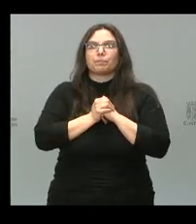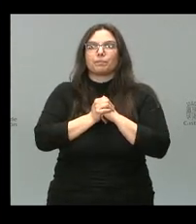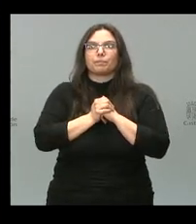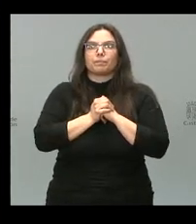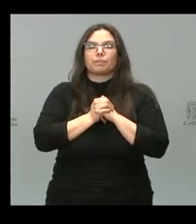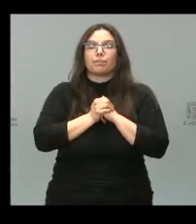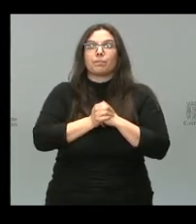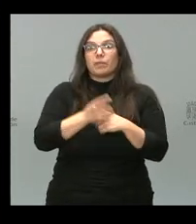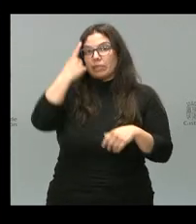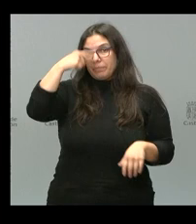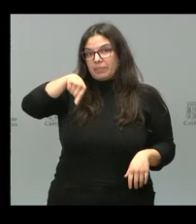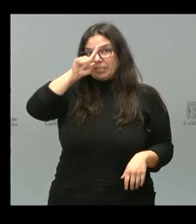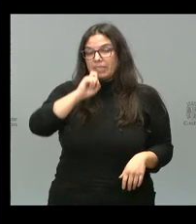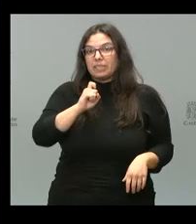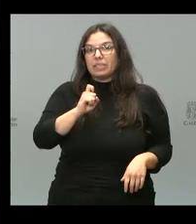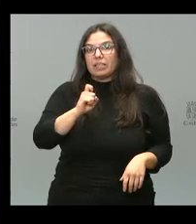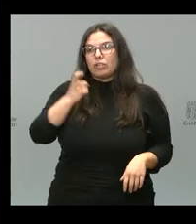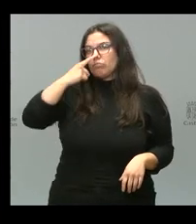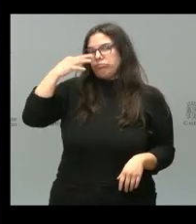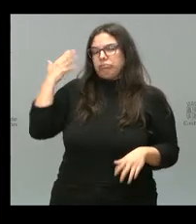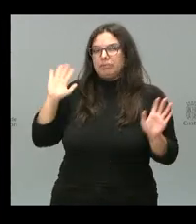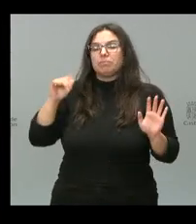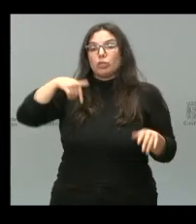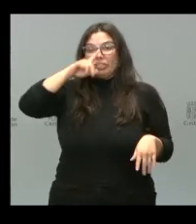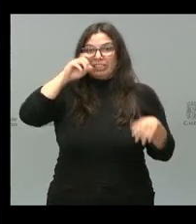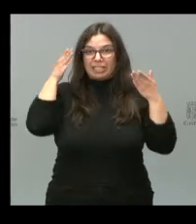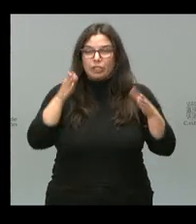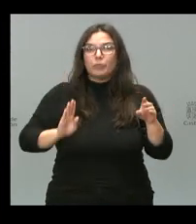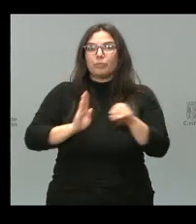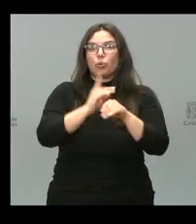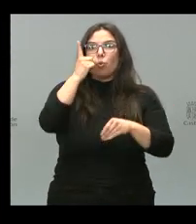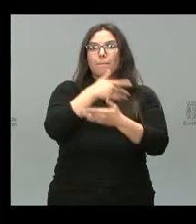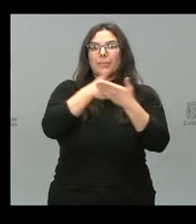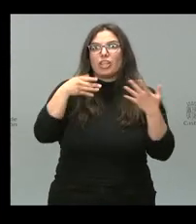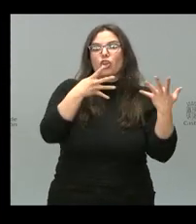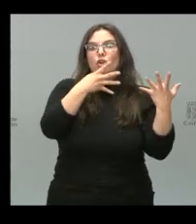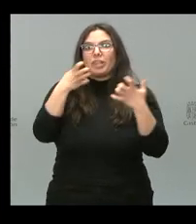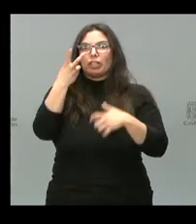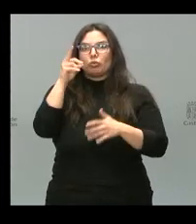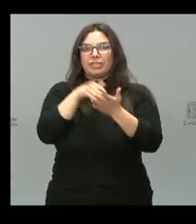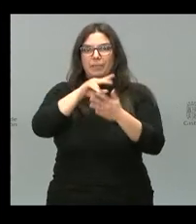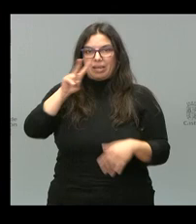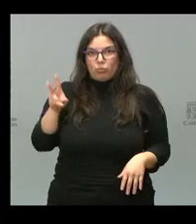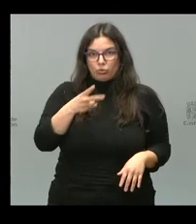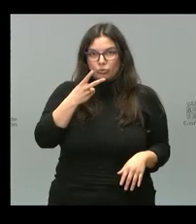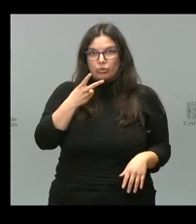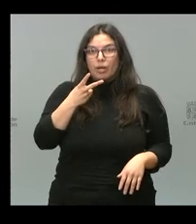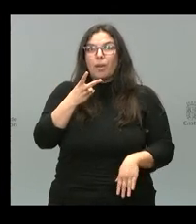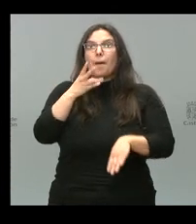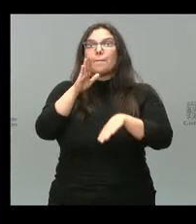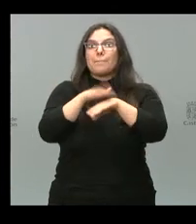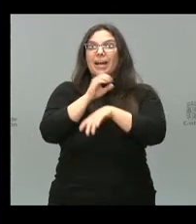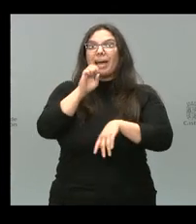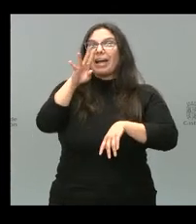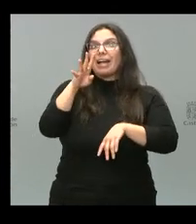este año concretamente Por no hablar de años anteriores la inversión es de un millón 920.000 euros para las 14